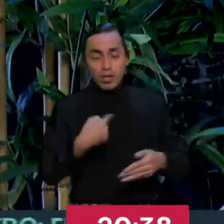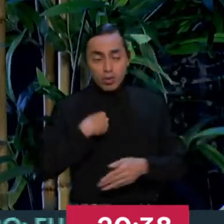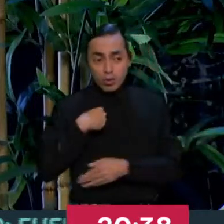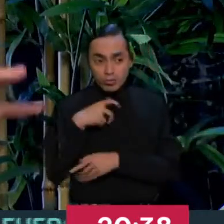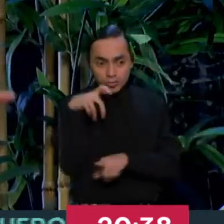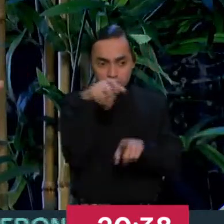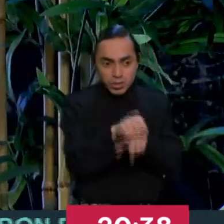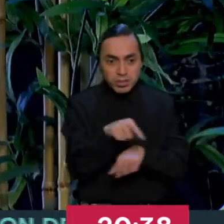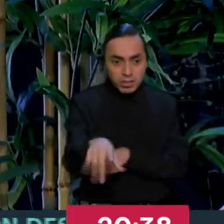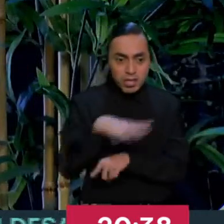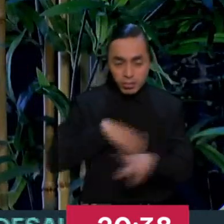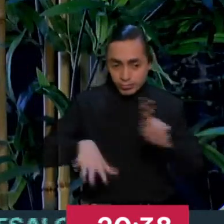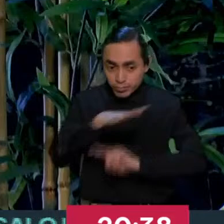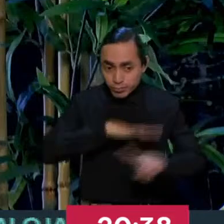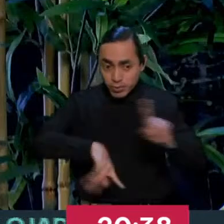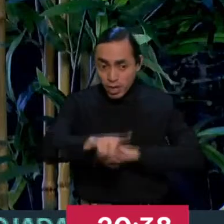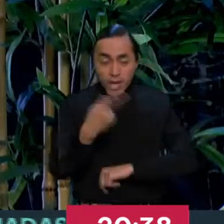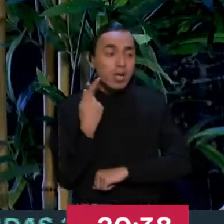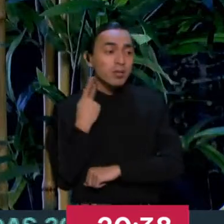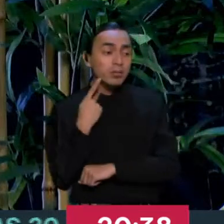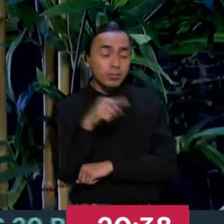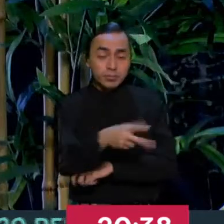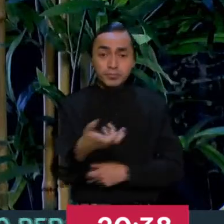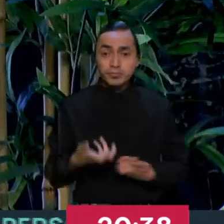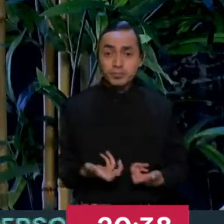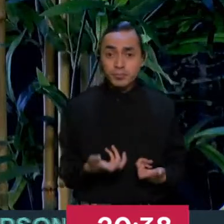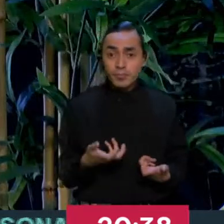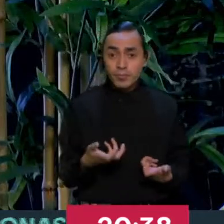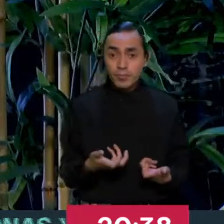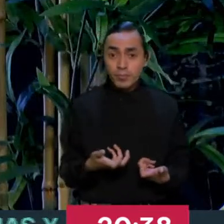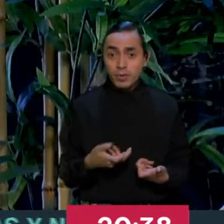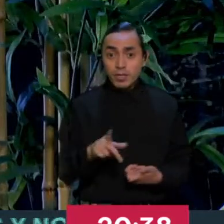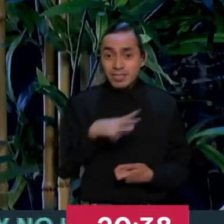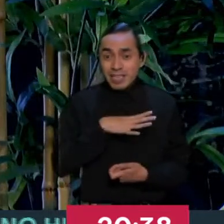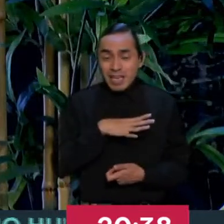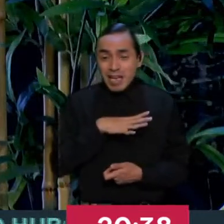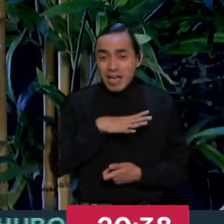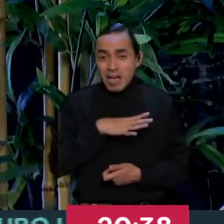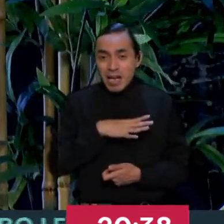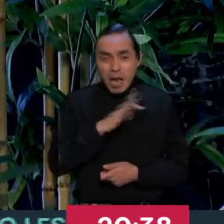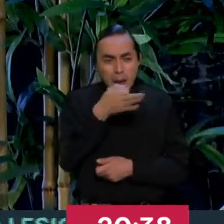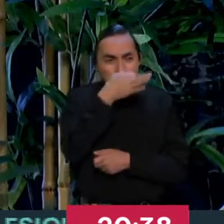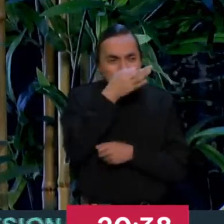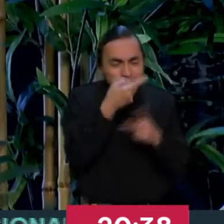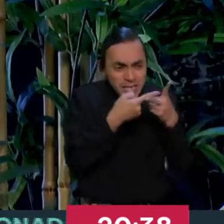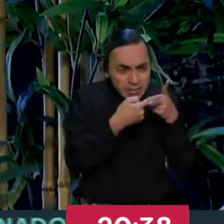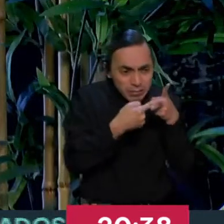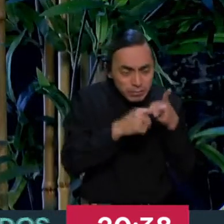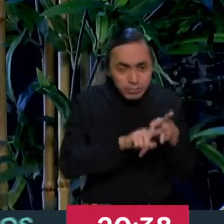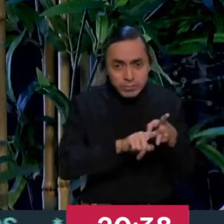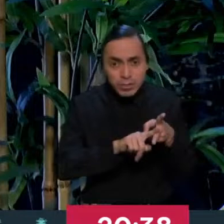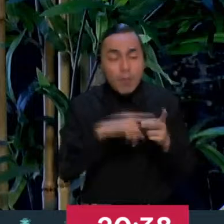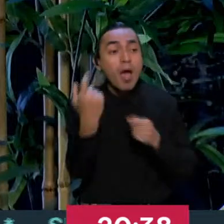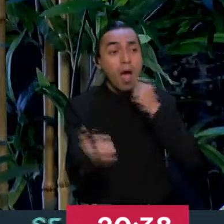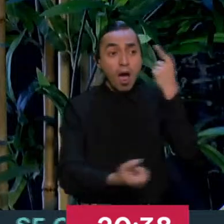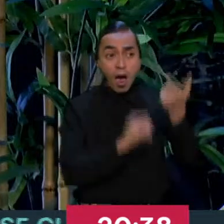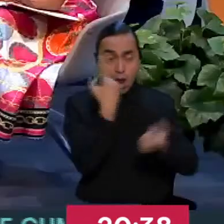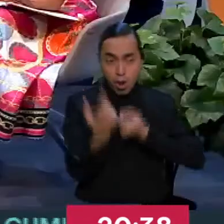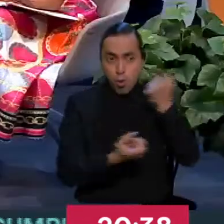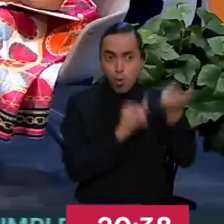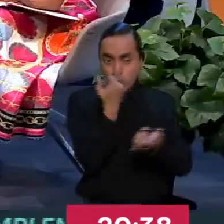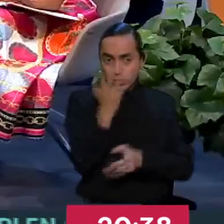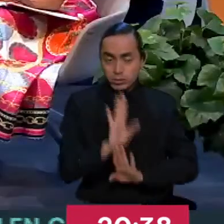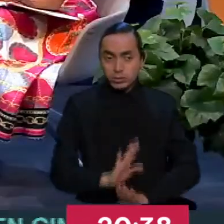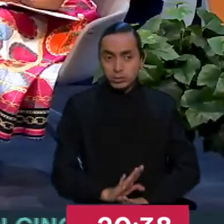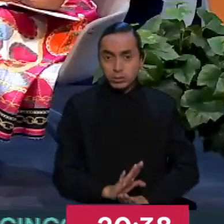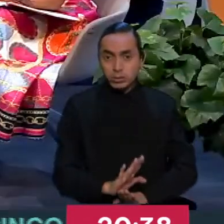político realmente está apenas abriendo la puerta, claro, y para algunas, no para todas todavía, estamos invisibilizando a todas estas